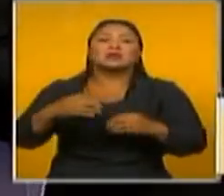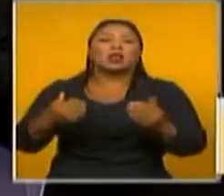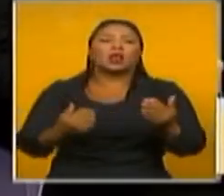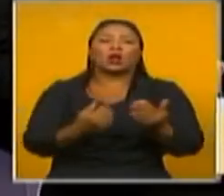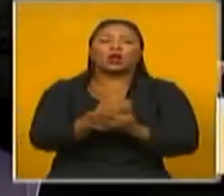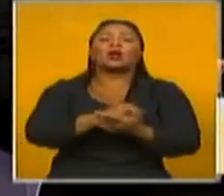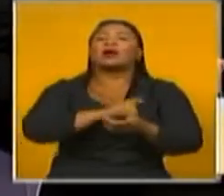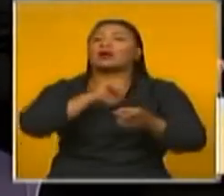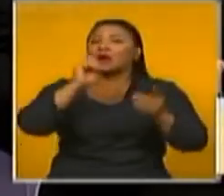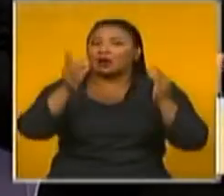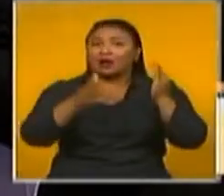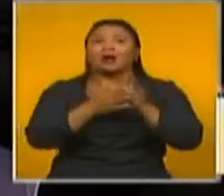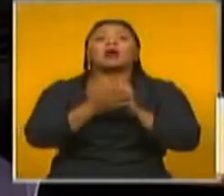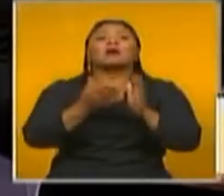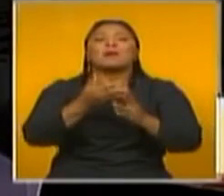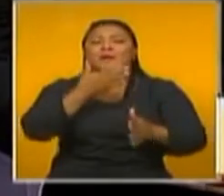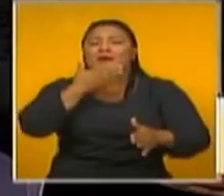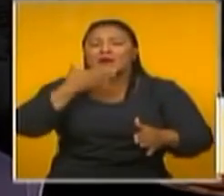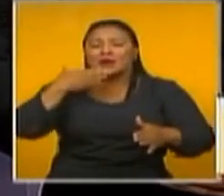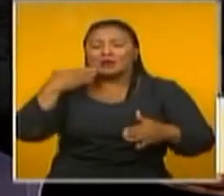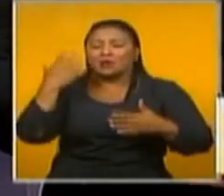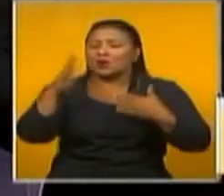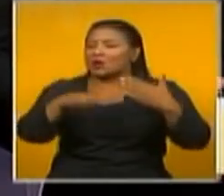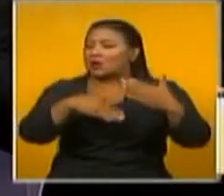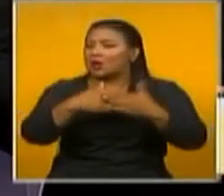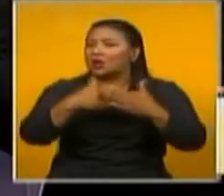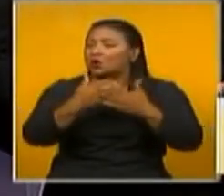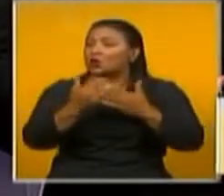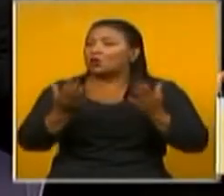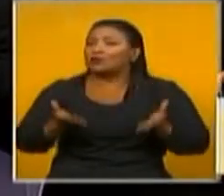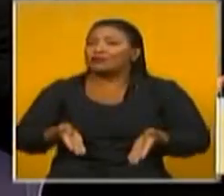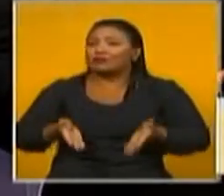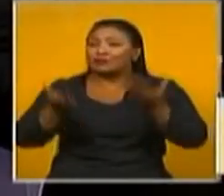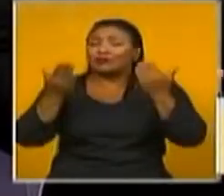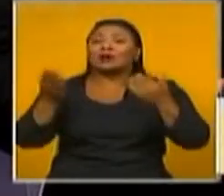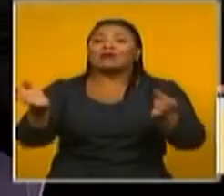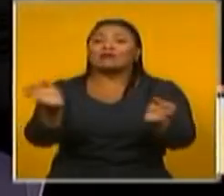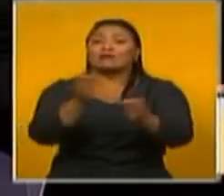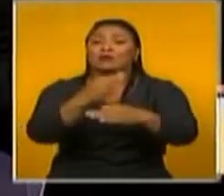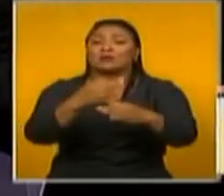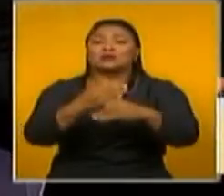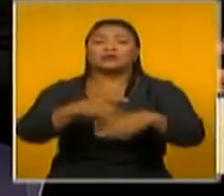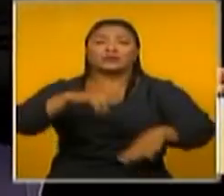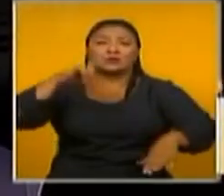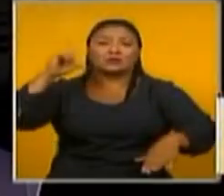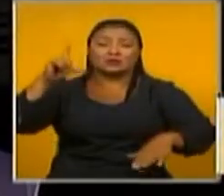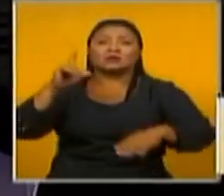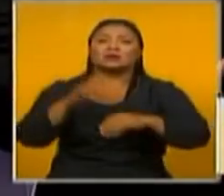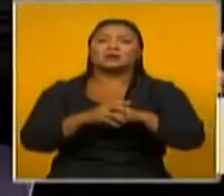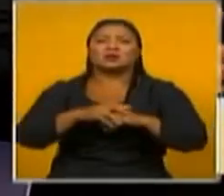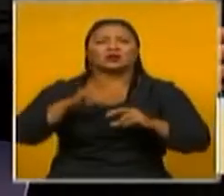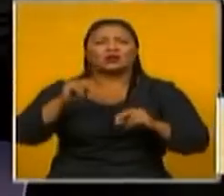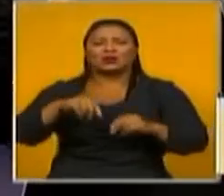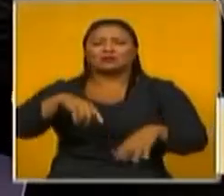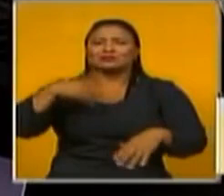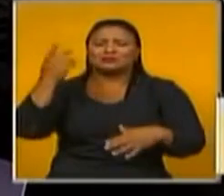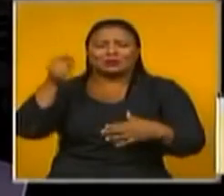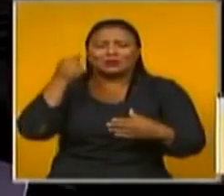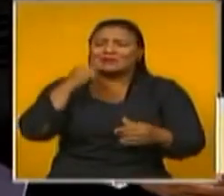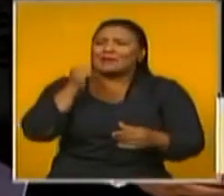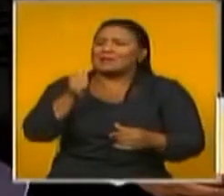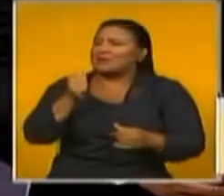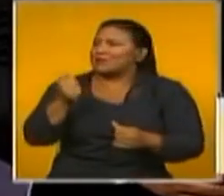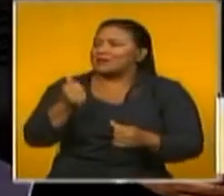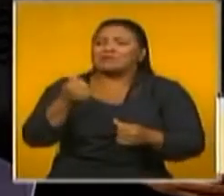tenga límites para mejorar la democracia y fomentar la formación de líderes y no estar gobernados por los mismos de